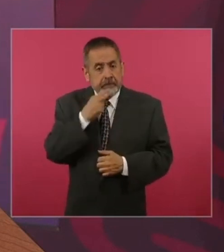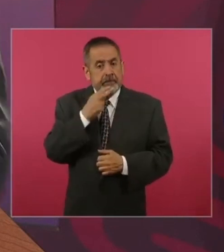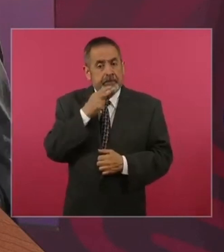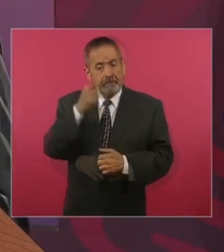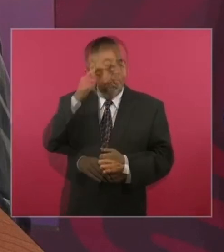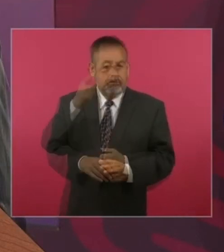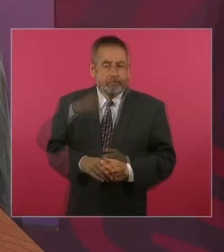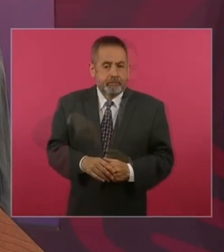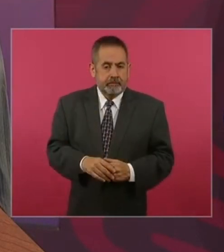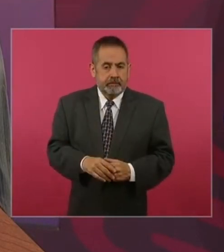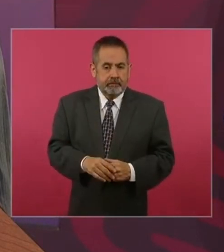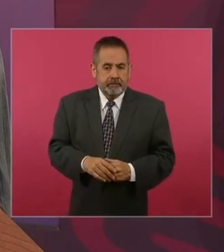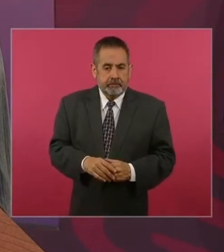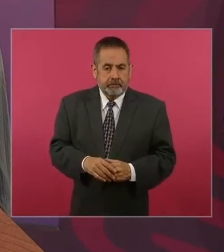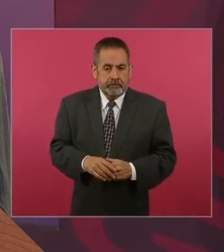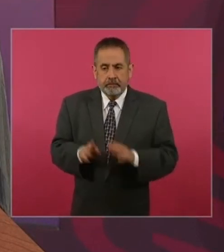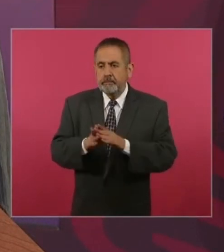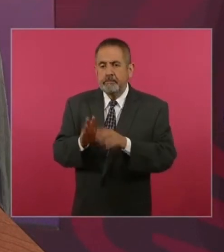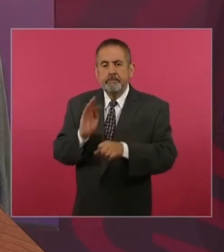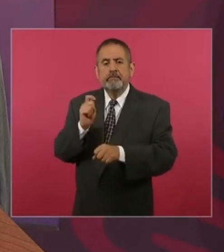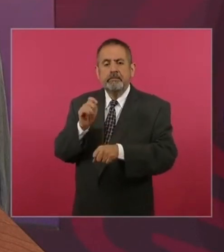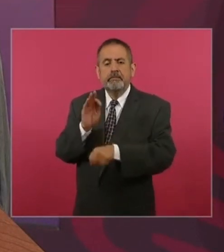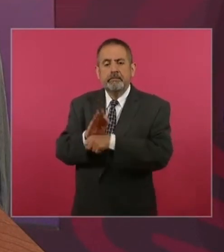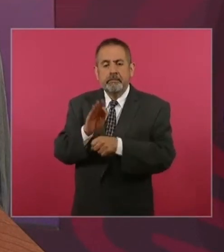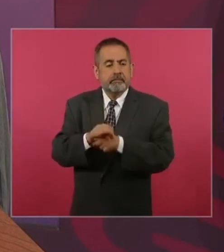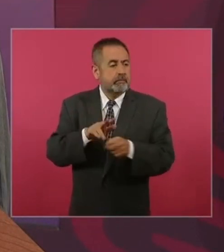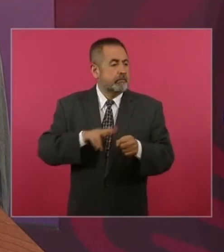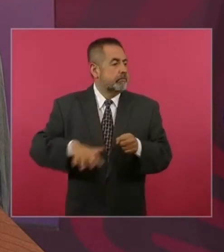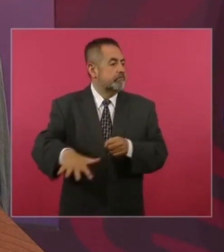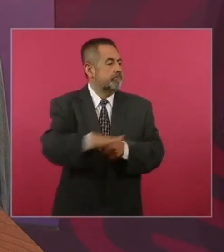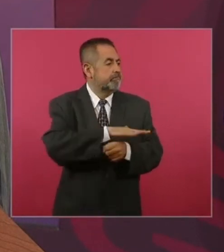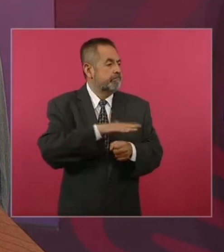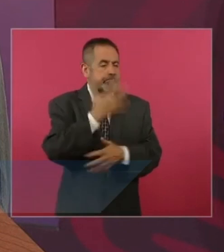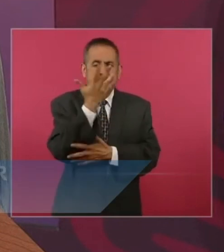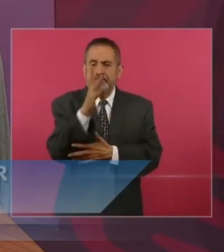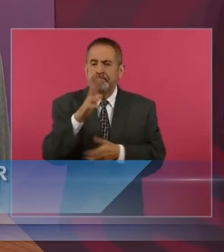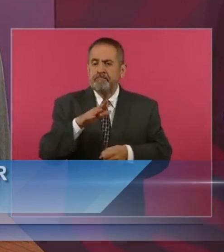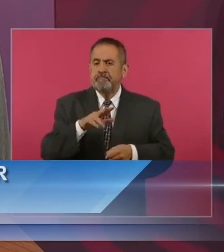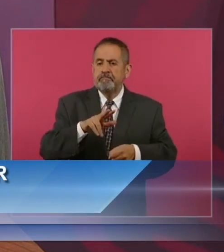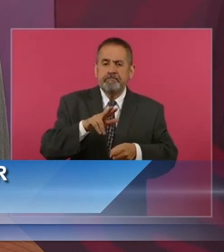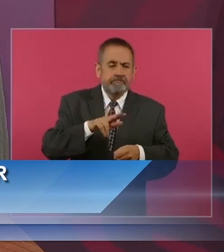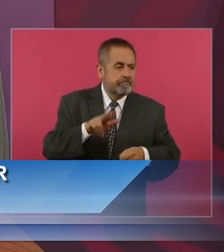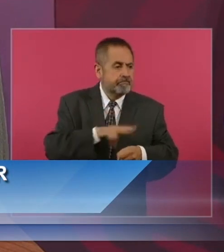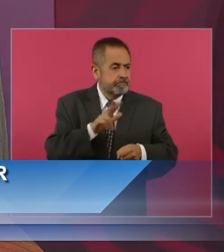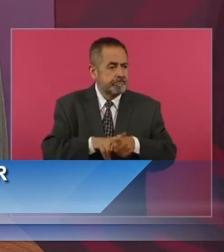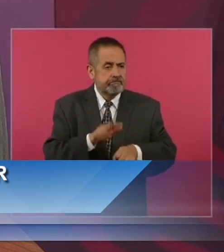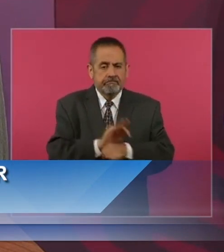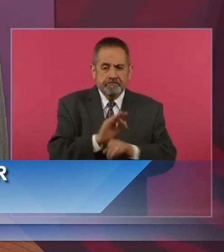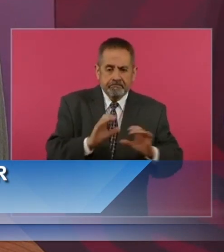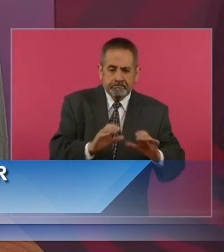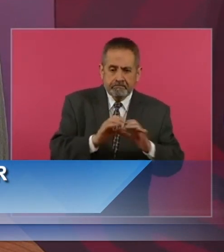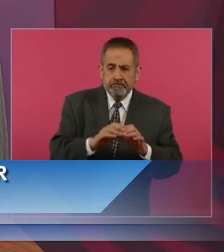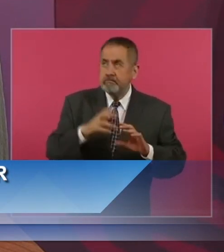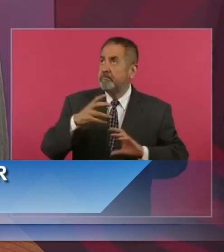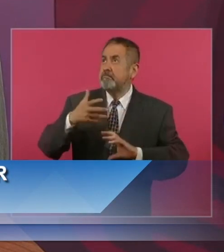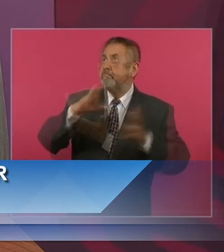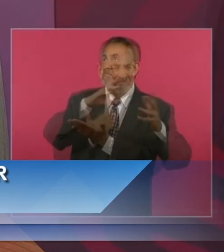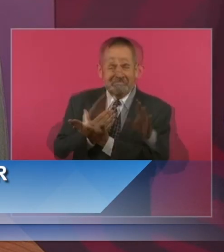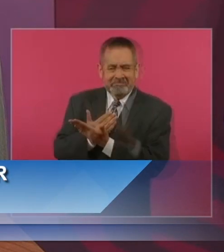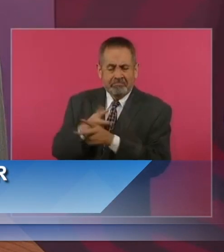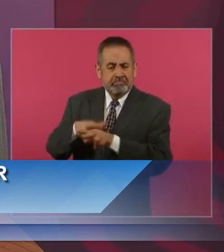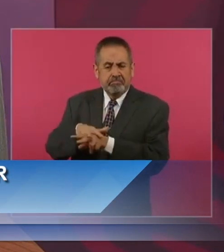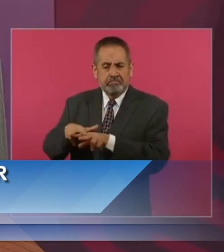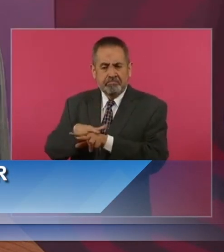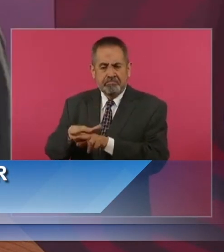con la protección de la naturaleza con evitar el cambio climático